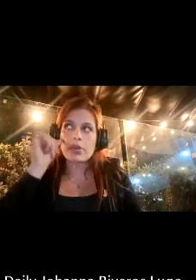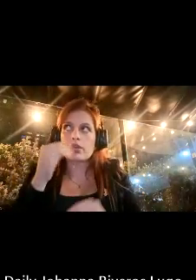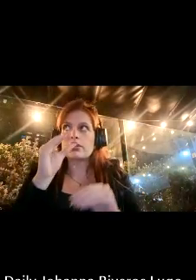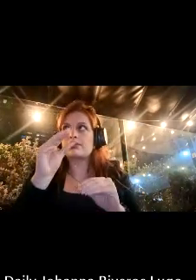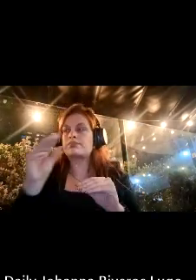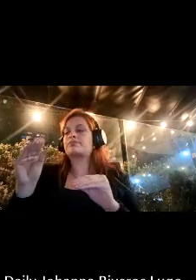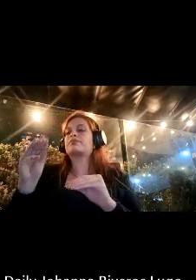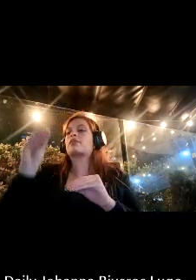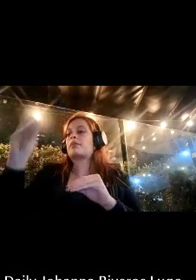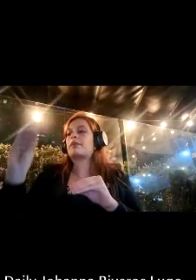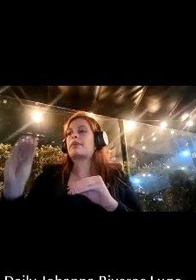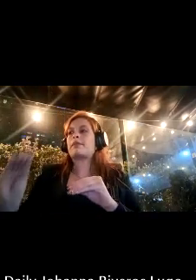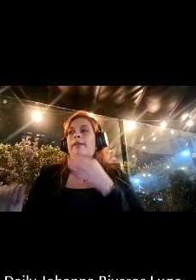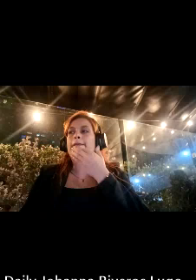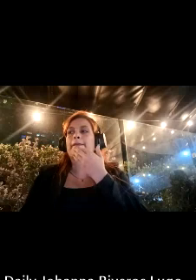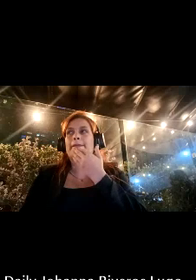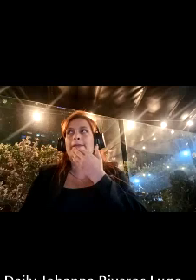Eh,